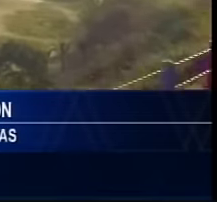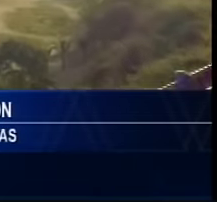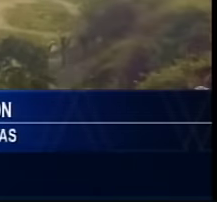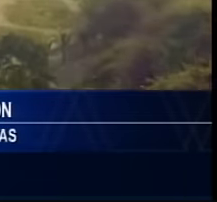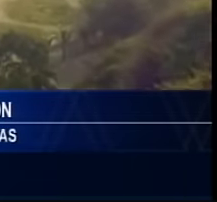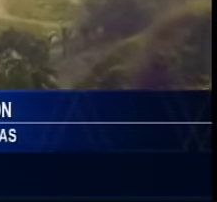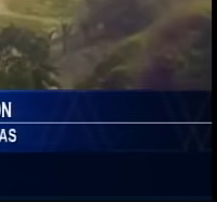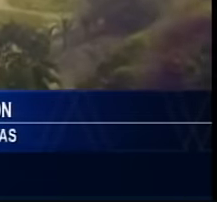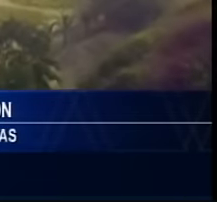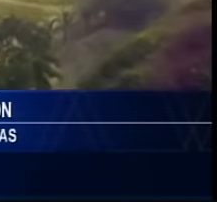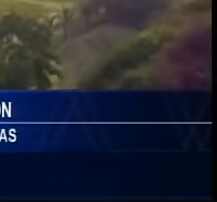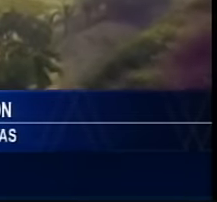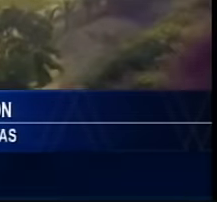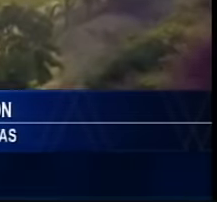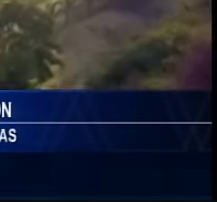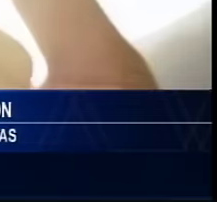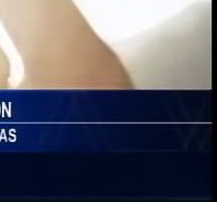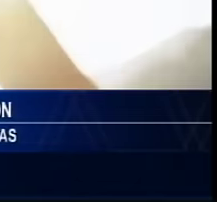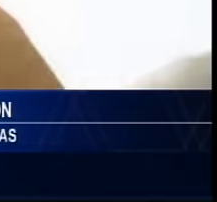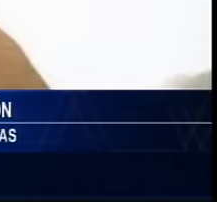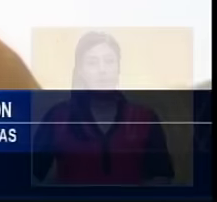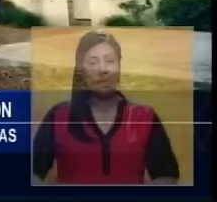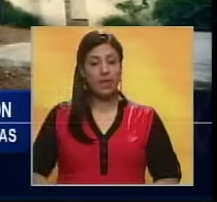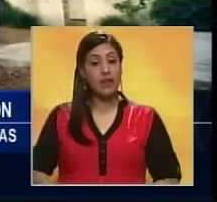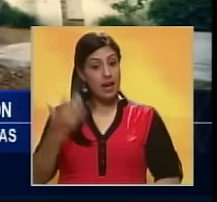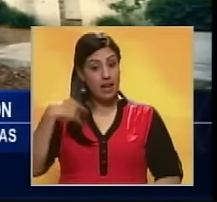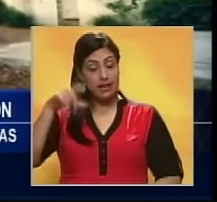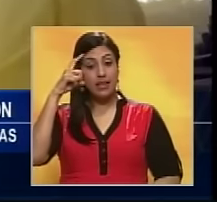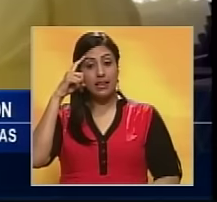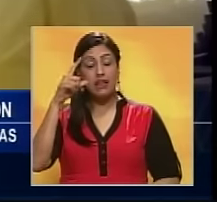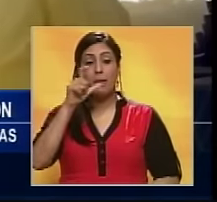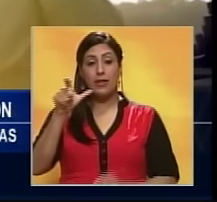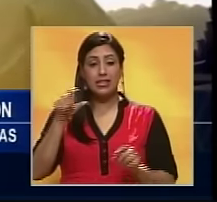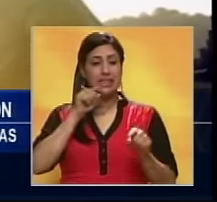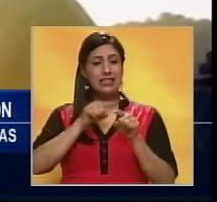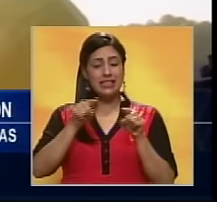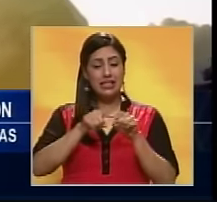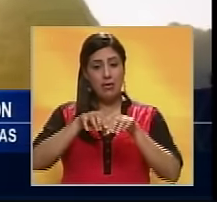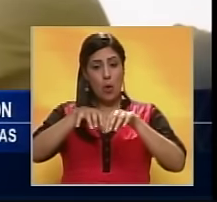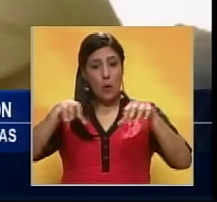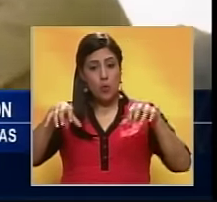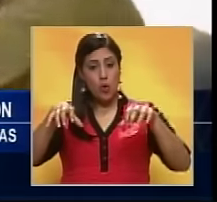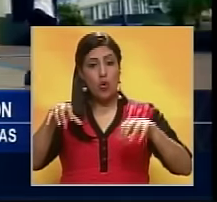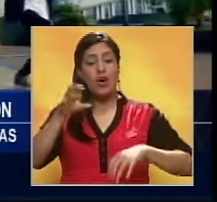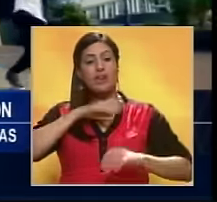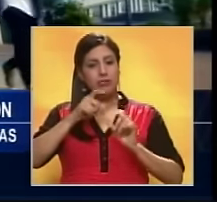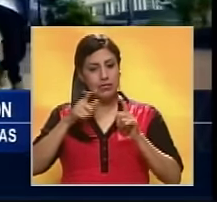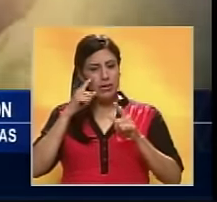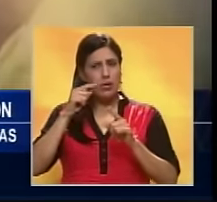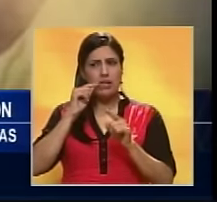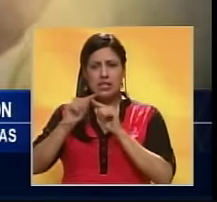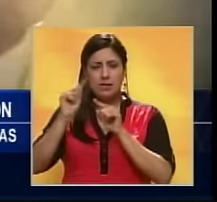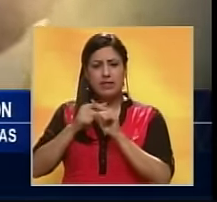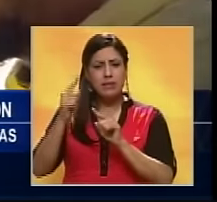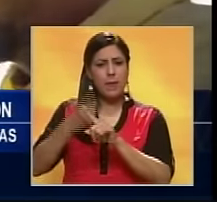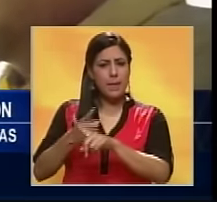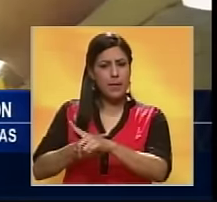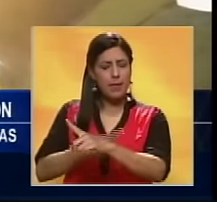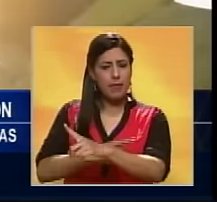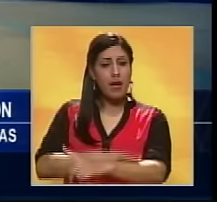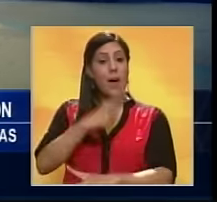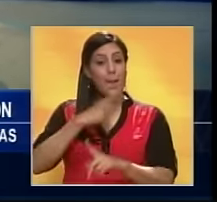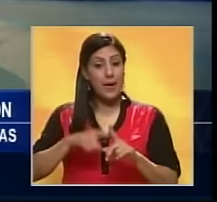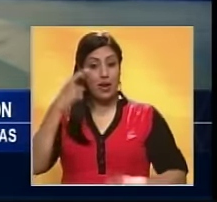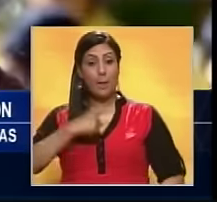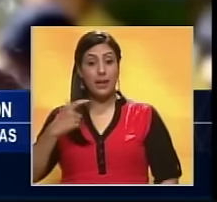conocí, como arena en el viento. Desde hace unos días, los rumores del fin de este dúo venezolano crecieron. Recordemos que quien era